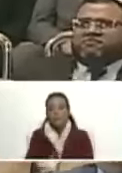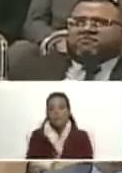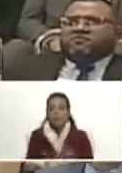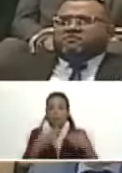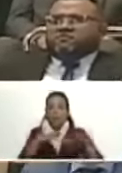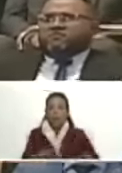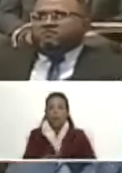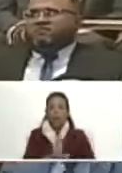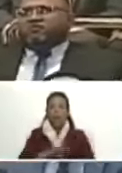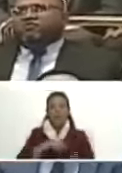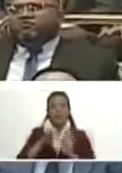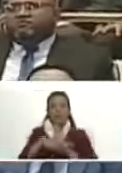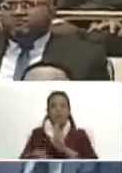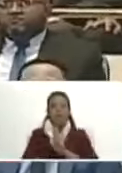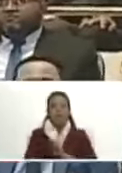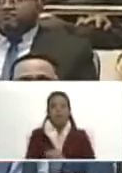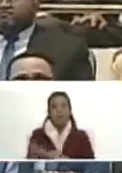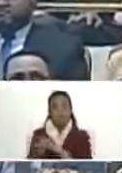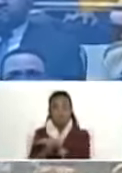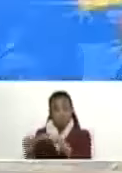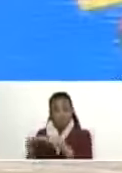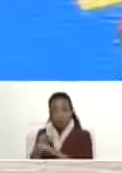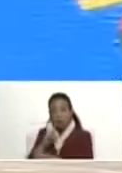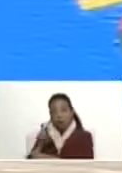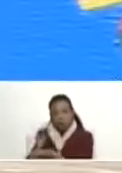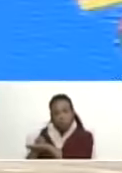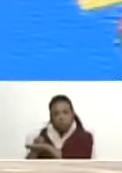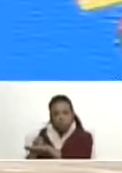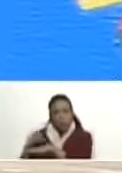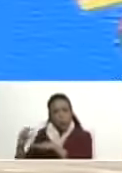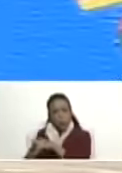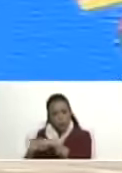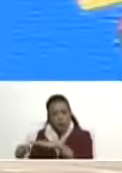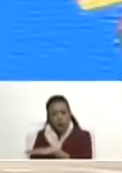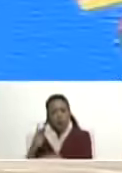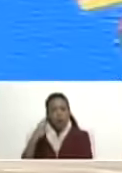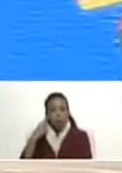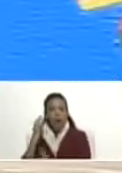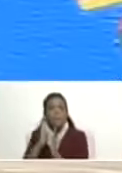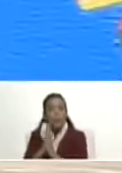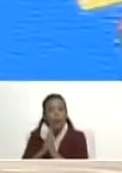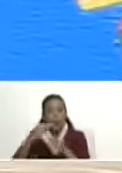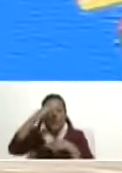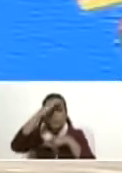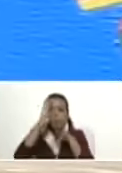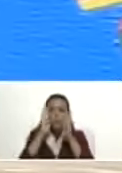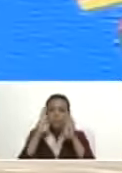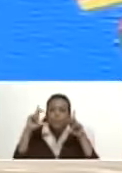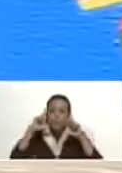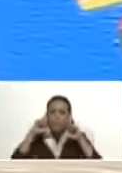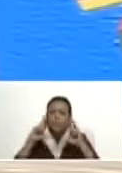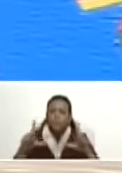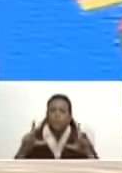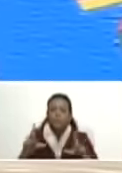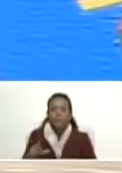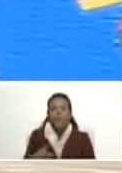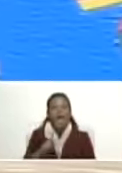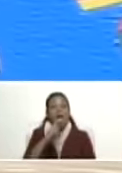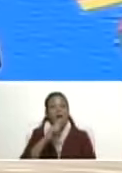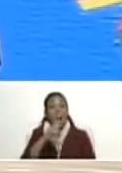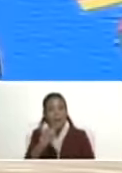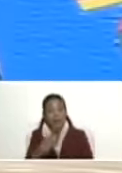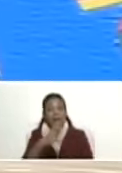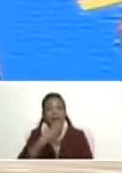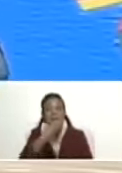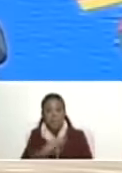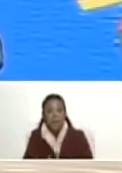diciembre. Yo le digo a Guyana y a los que tengan buen oído que oigan bien en el mundo, el referéndum del